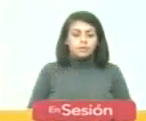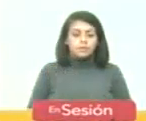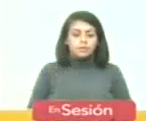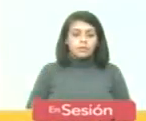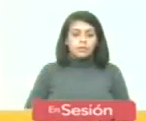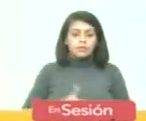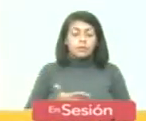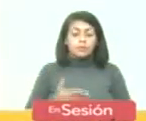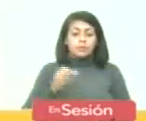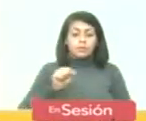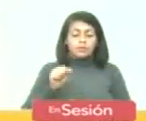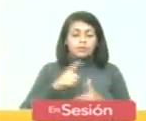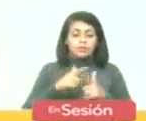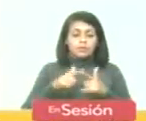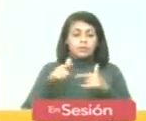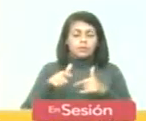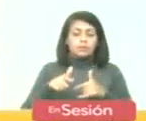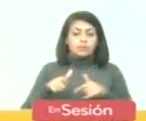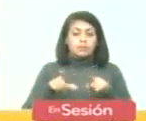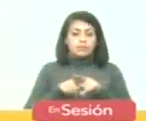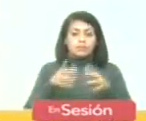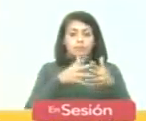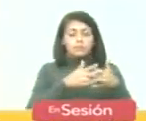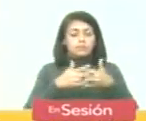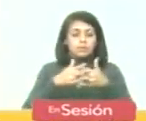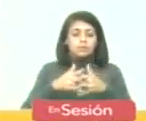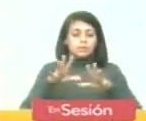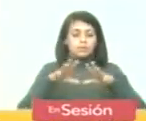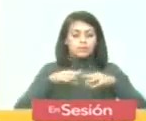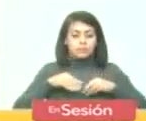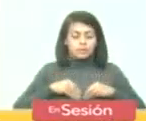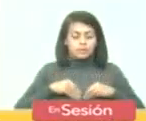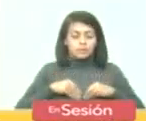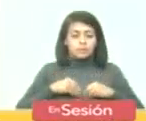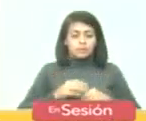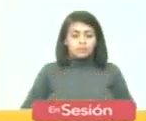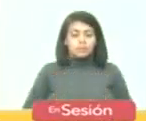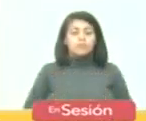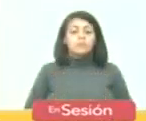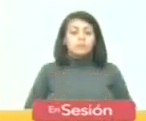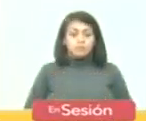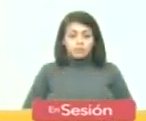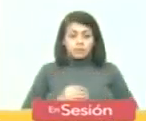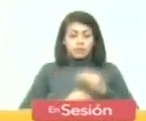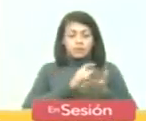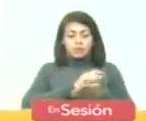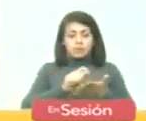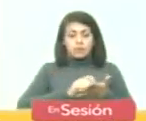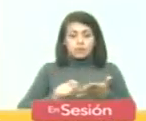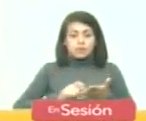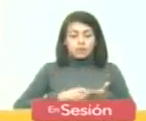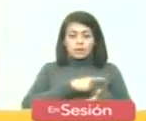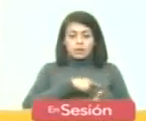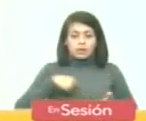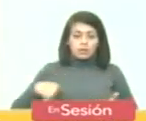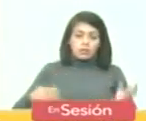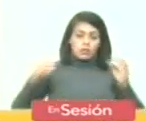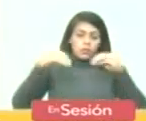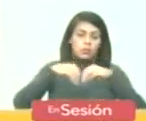Porque si, como Estados Unidos ha aceptado y ha suscrito documentos con China